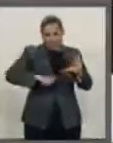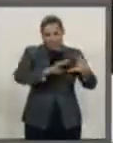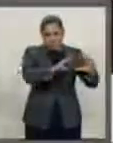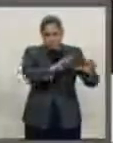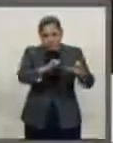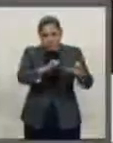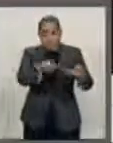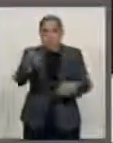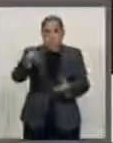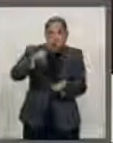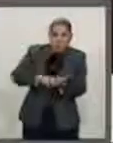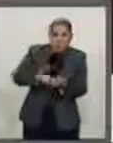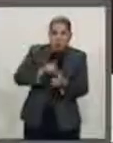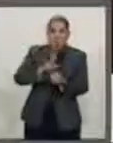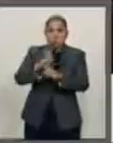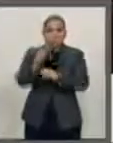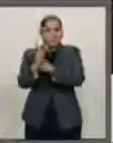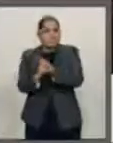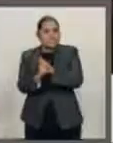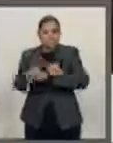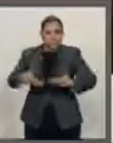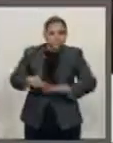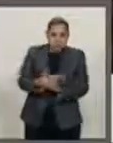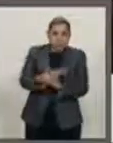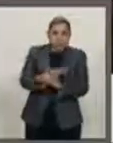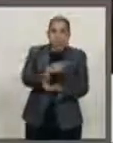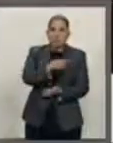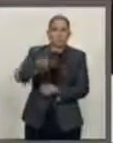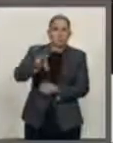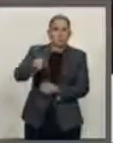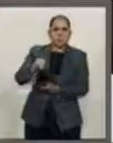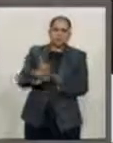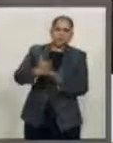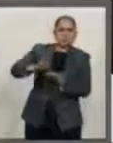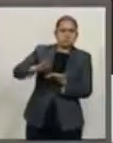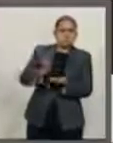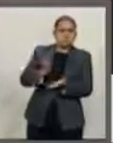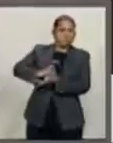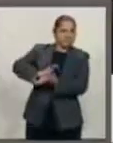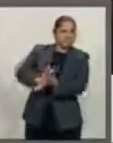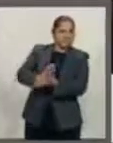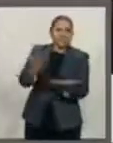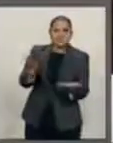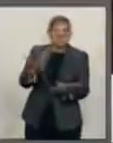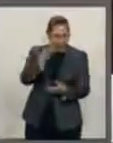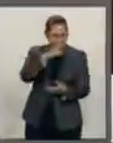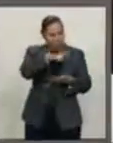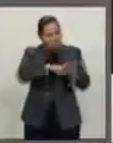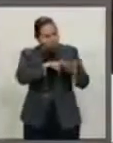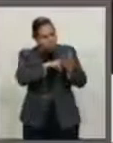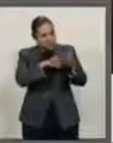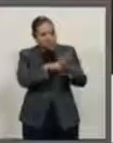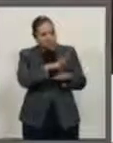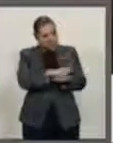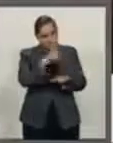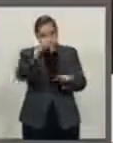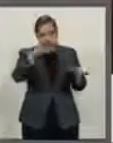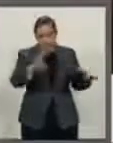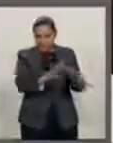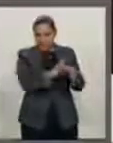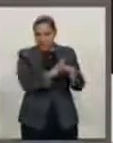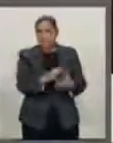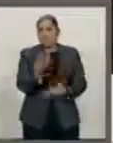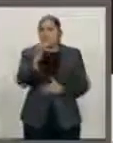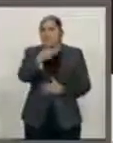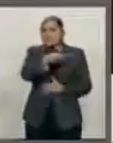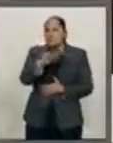nacional. En este sentido, se puede considerar que existe una separación no justificada de los mexicanos